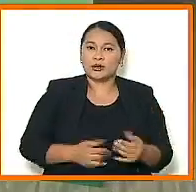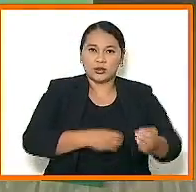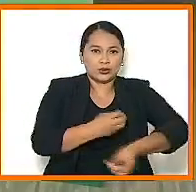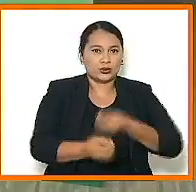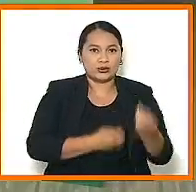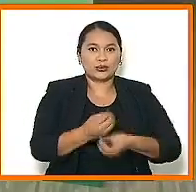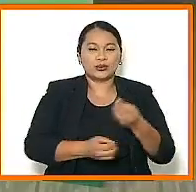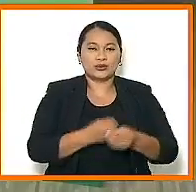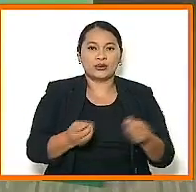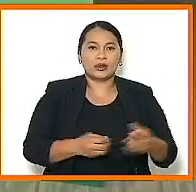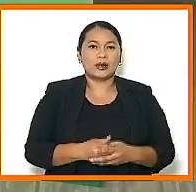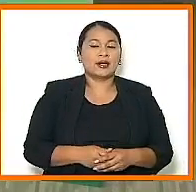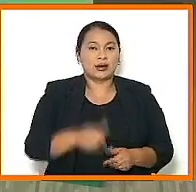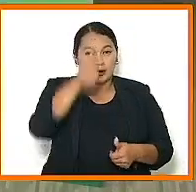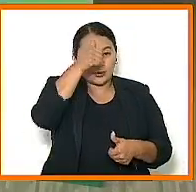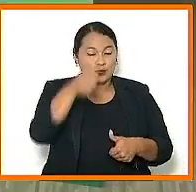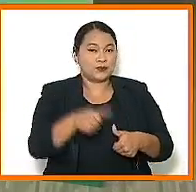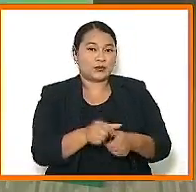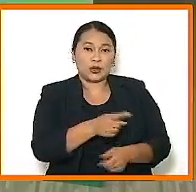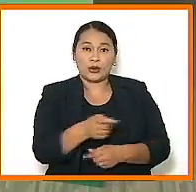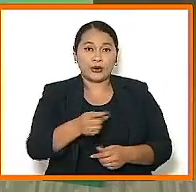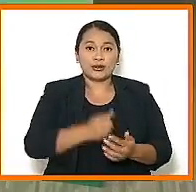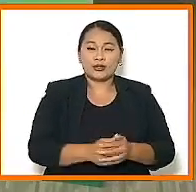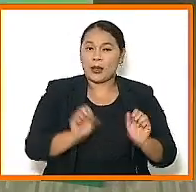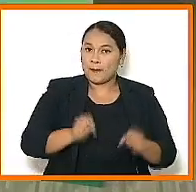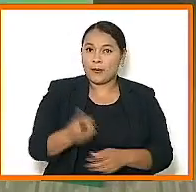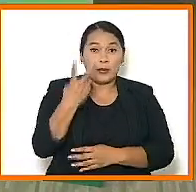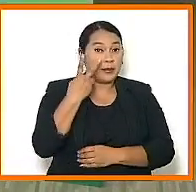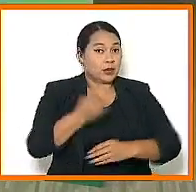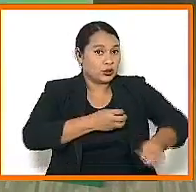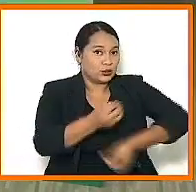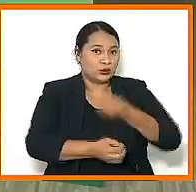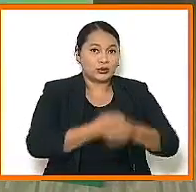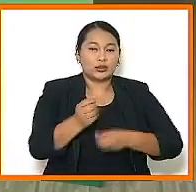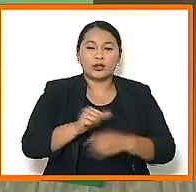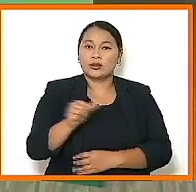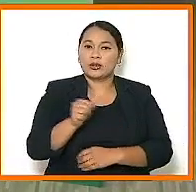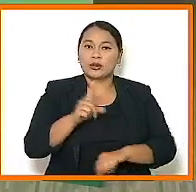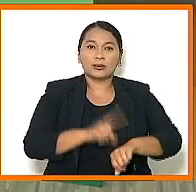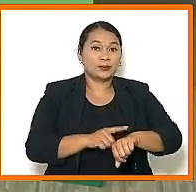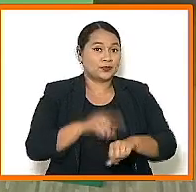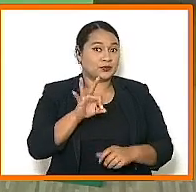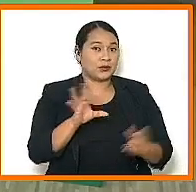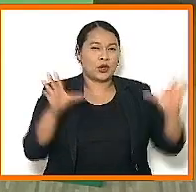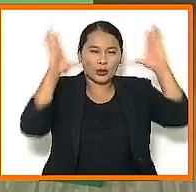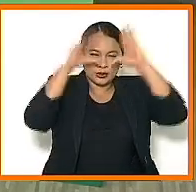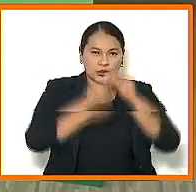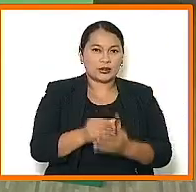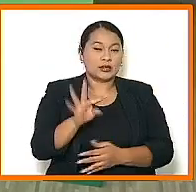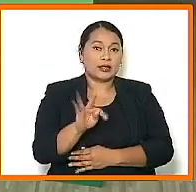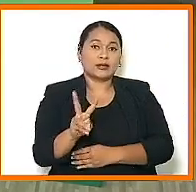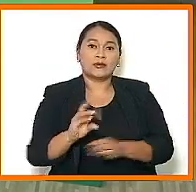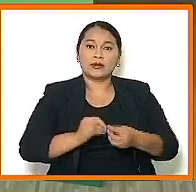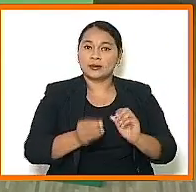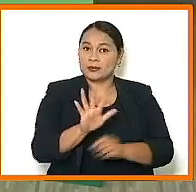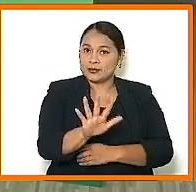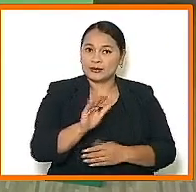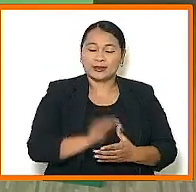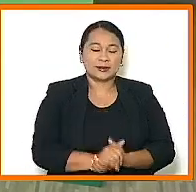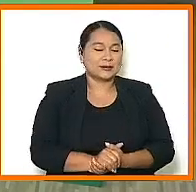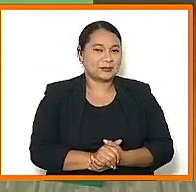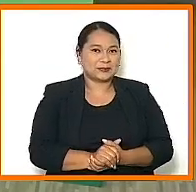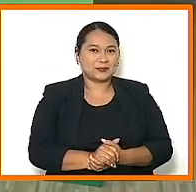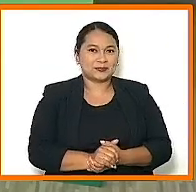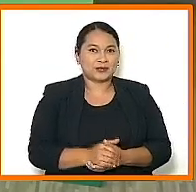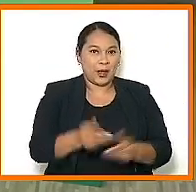esferas están en juego, te quiero recordar que nos puedes sintonizar en nuestro sorteo de las 9 de la noche a través de Canal 5. No te lo puedes perder.